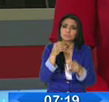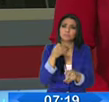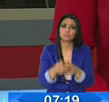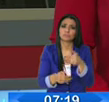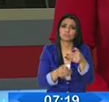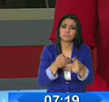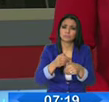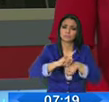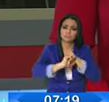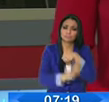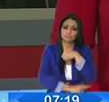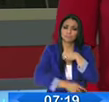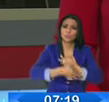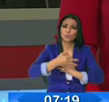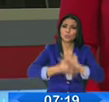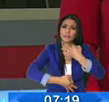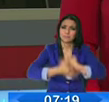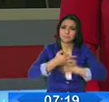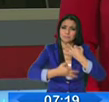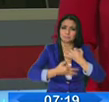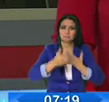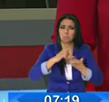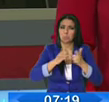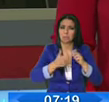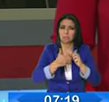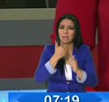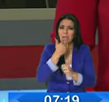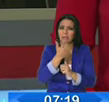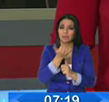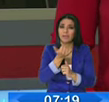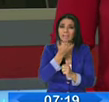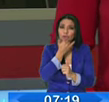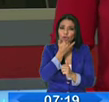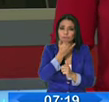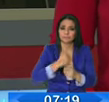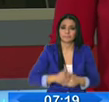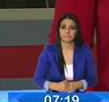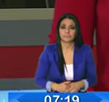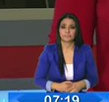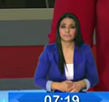de sanción de jueces que habrían incurrido en el llamado error inexcusable